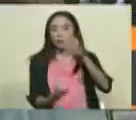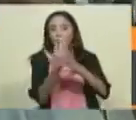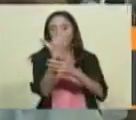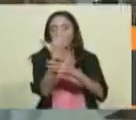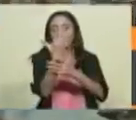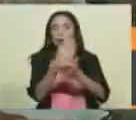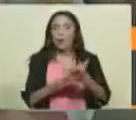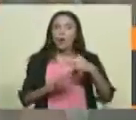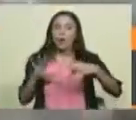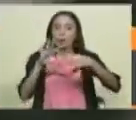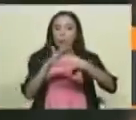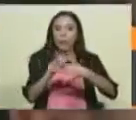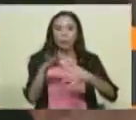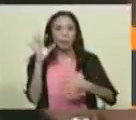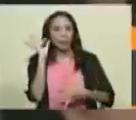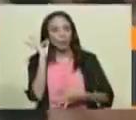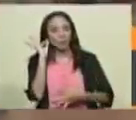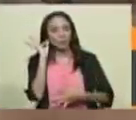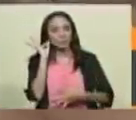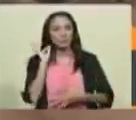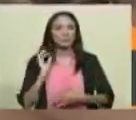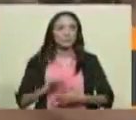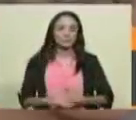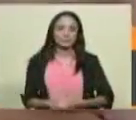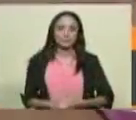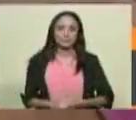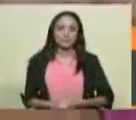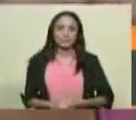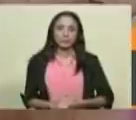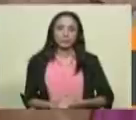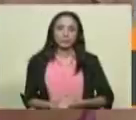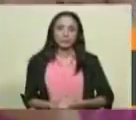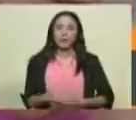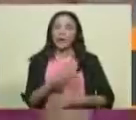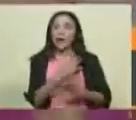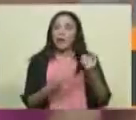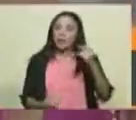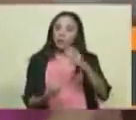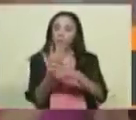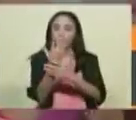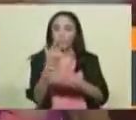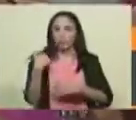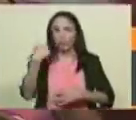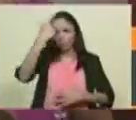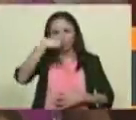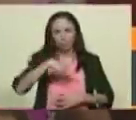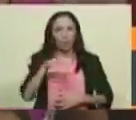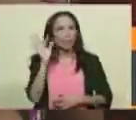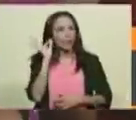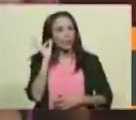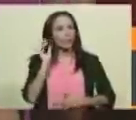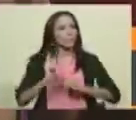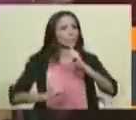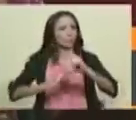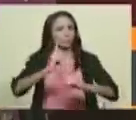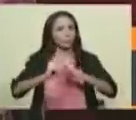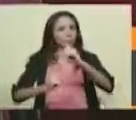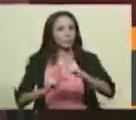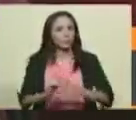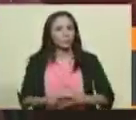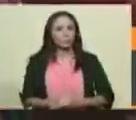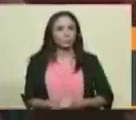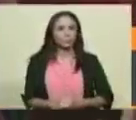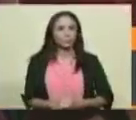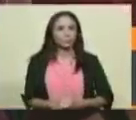mujer. Ser el fundador del programa Soy Mujer Productiva. Ser el